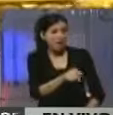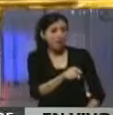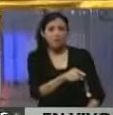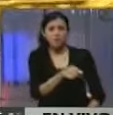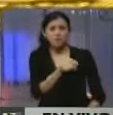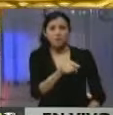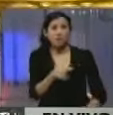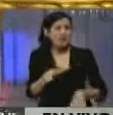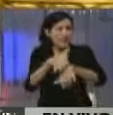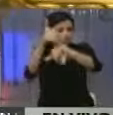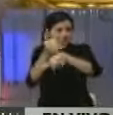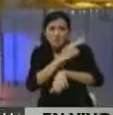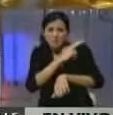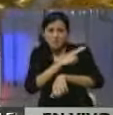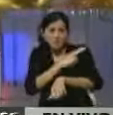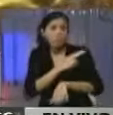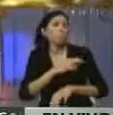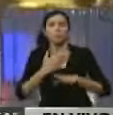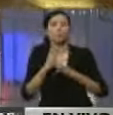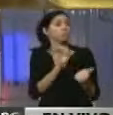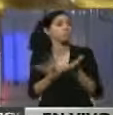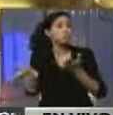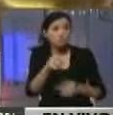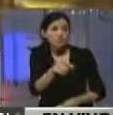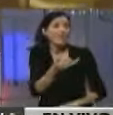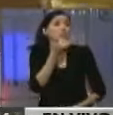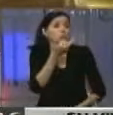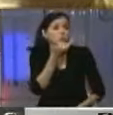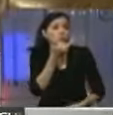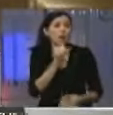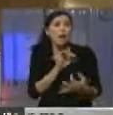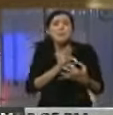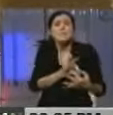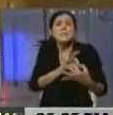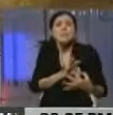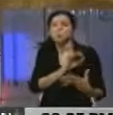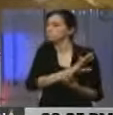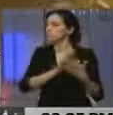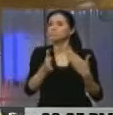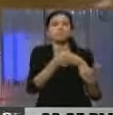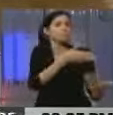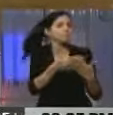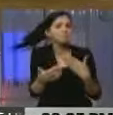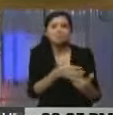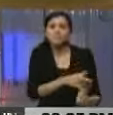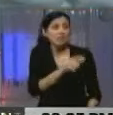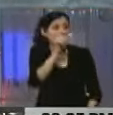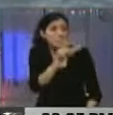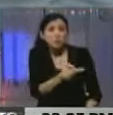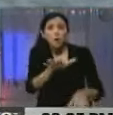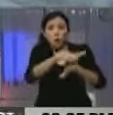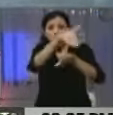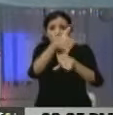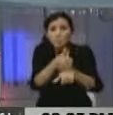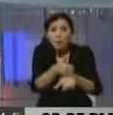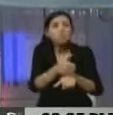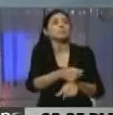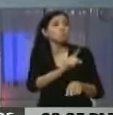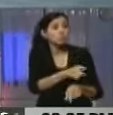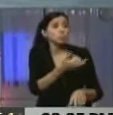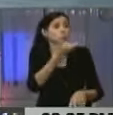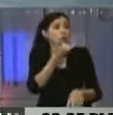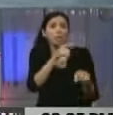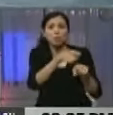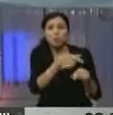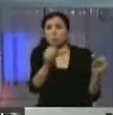frente, no importa quién sea. Aquí no debe haber amiguismo con nadie. Los que han sido responsables